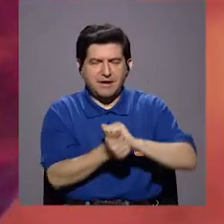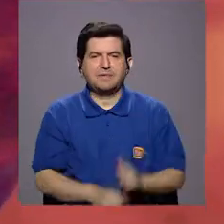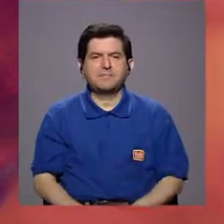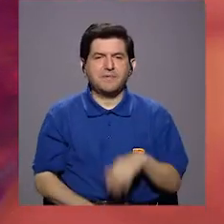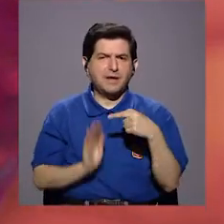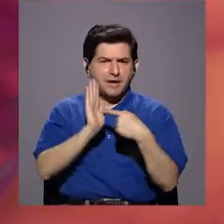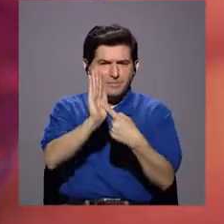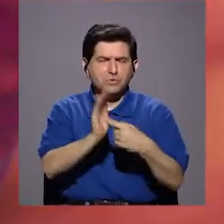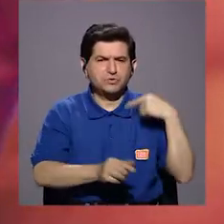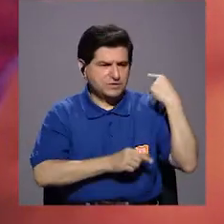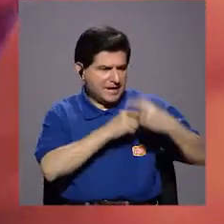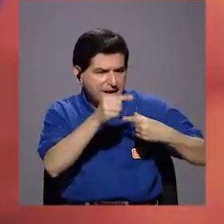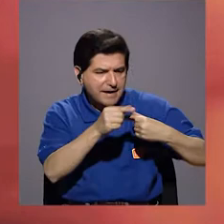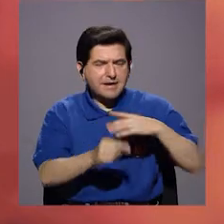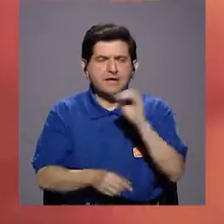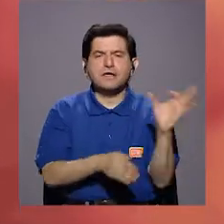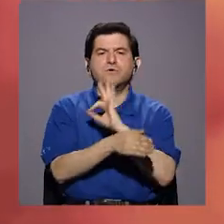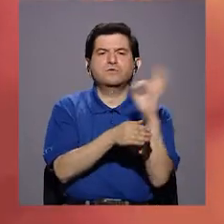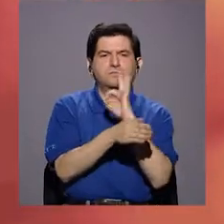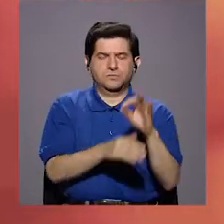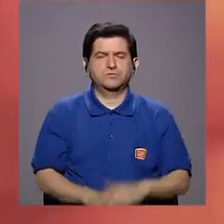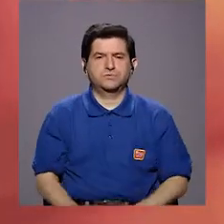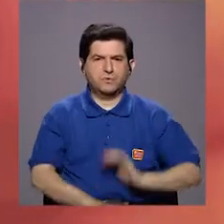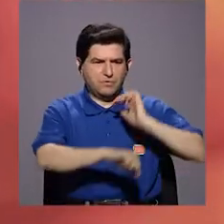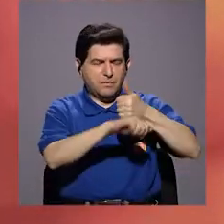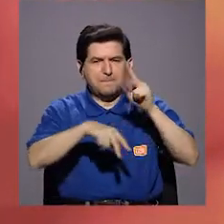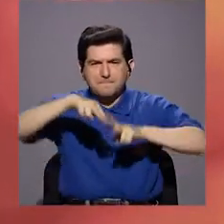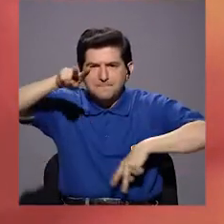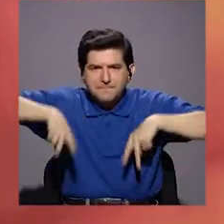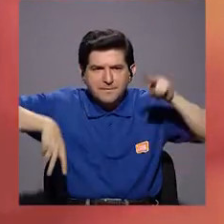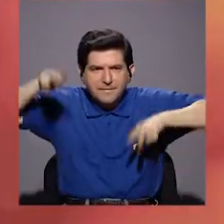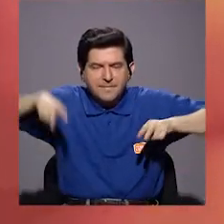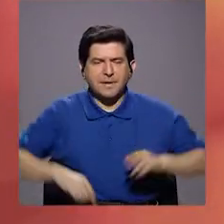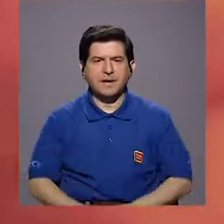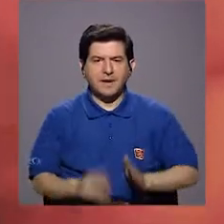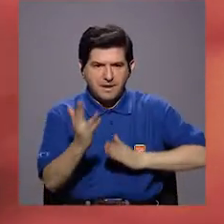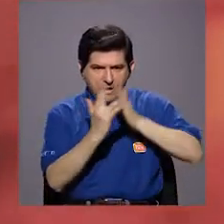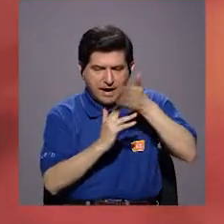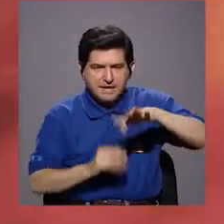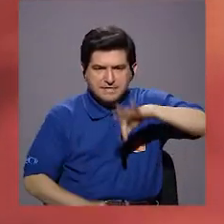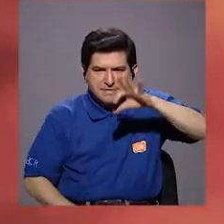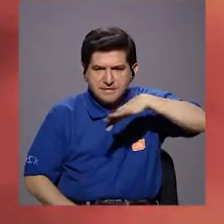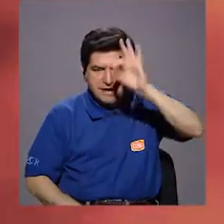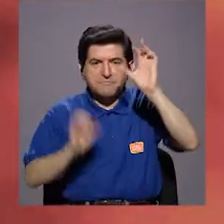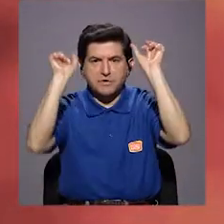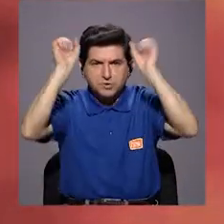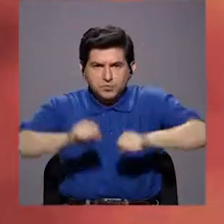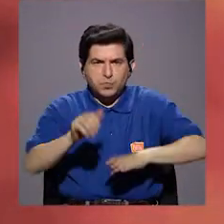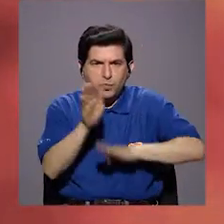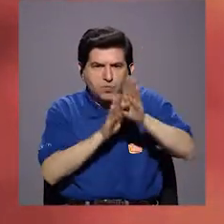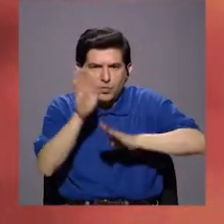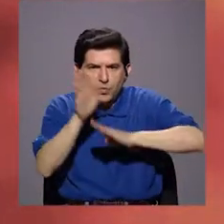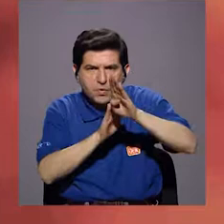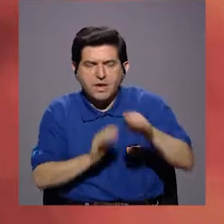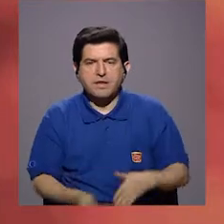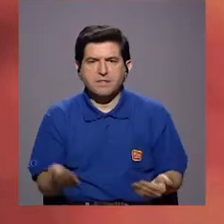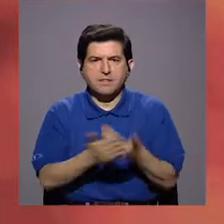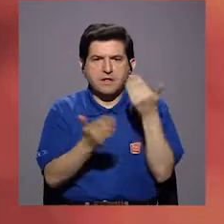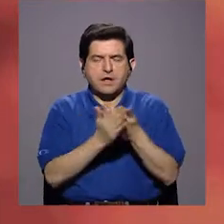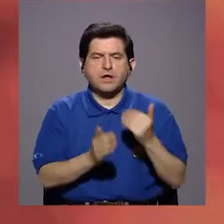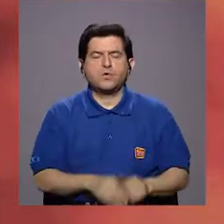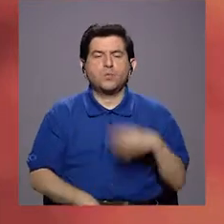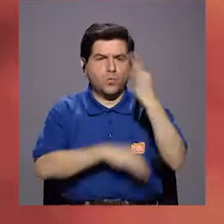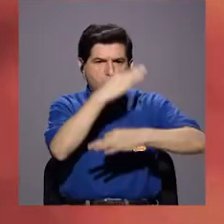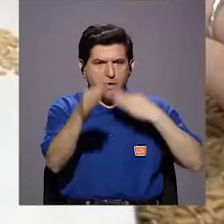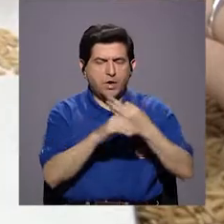los niveles de expresión de los genes y su función creando variabilidad que mediante la selección puede llegar a desarrollar una nueva